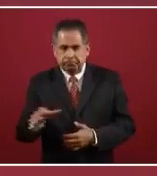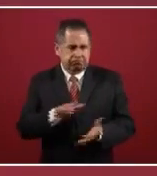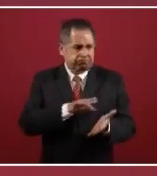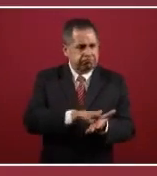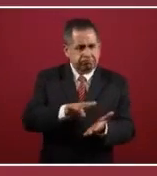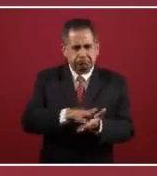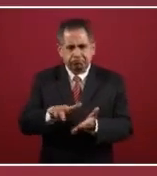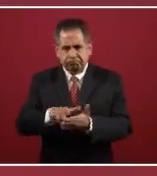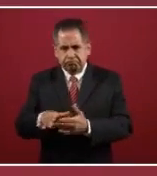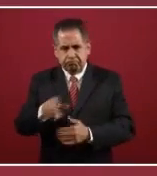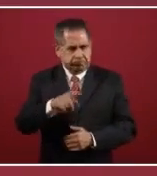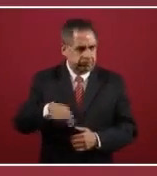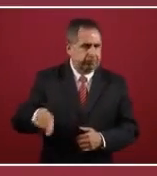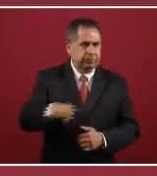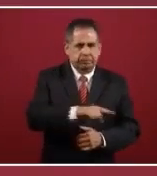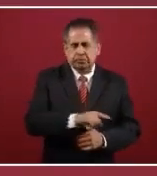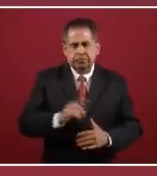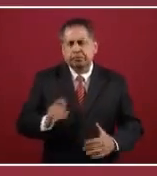Significa